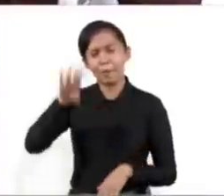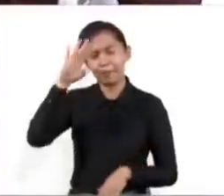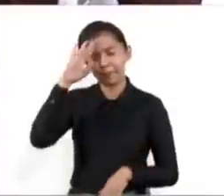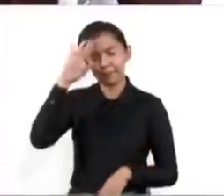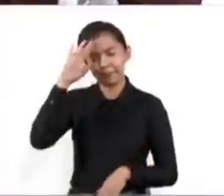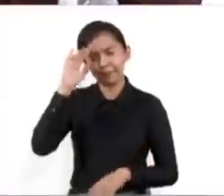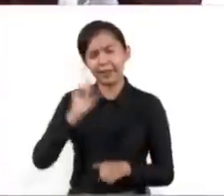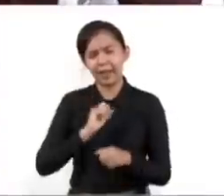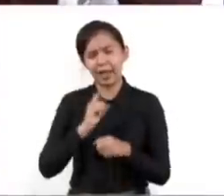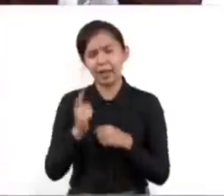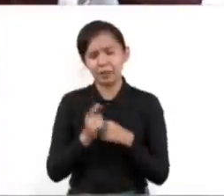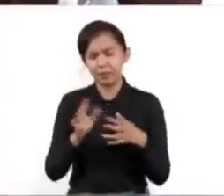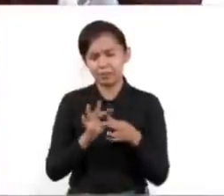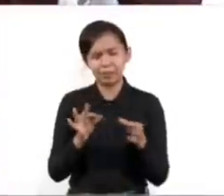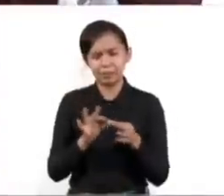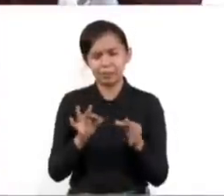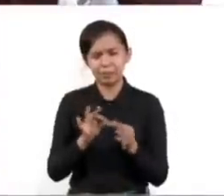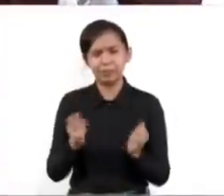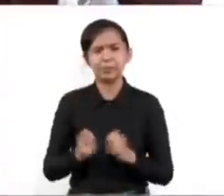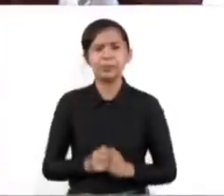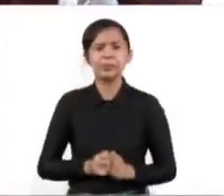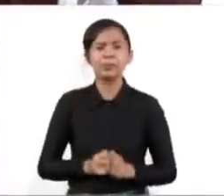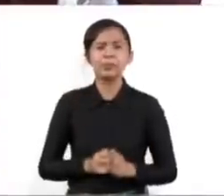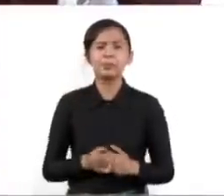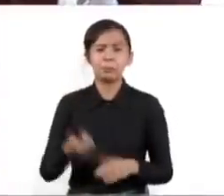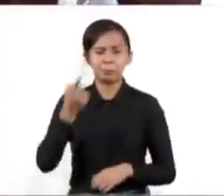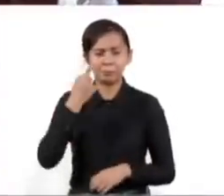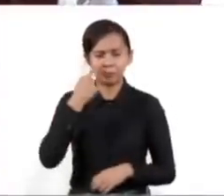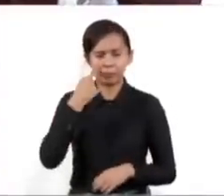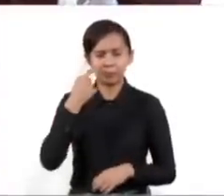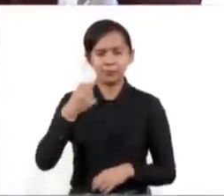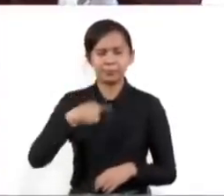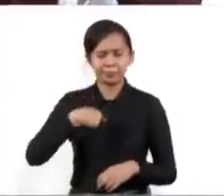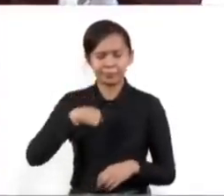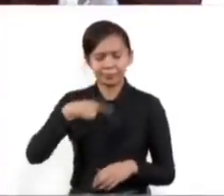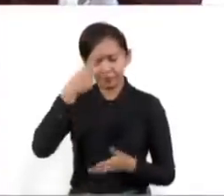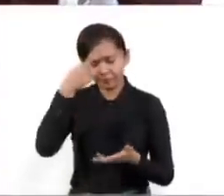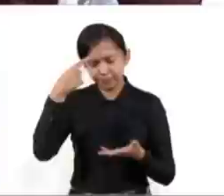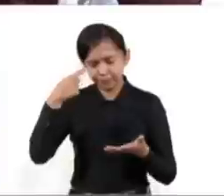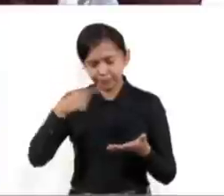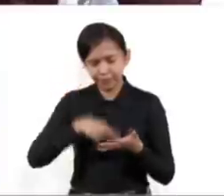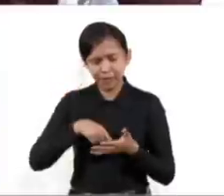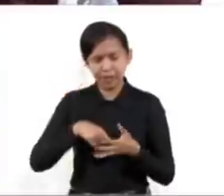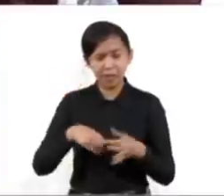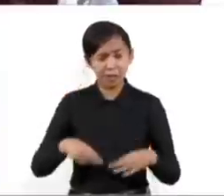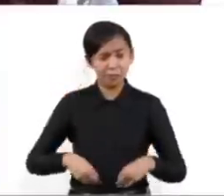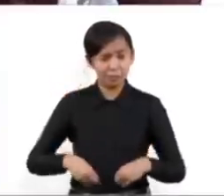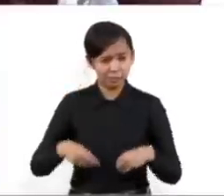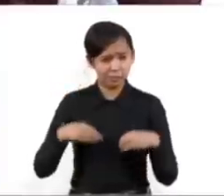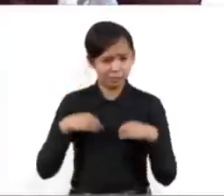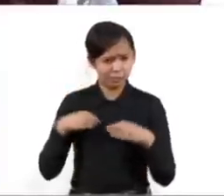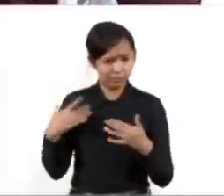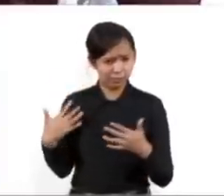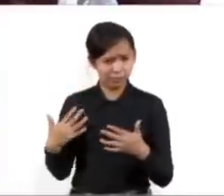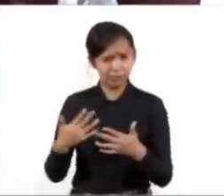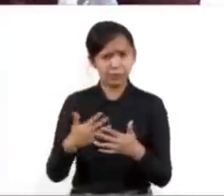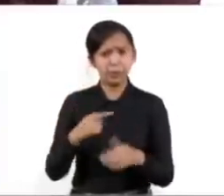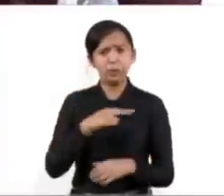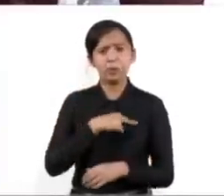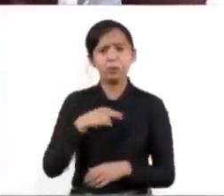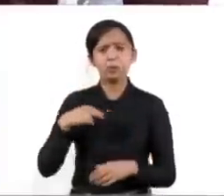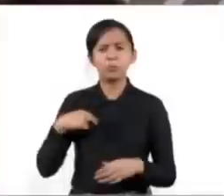de explicar este camino, este puente. Yo creo que en la vida uno abre